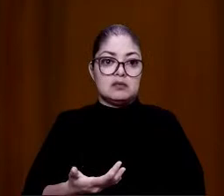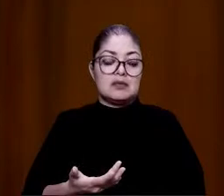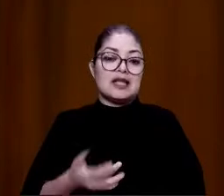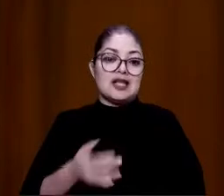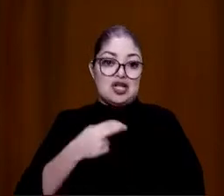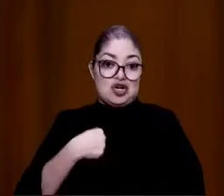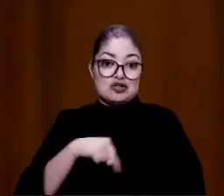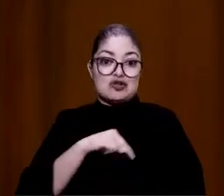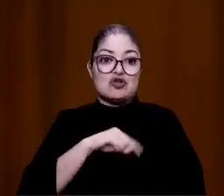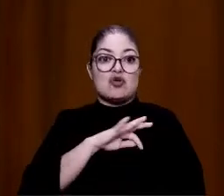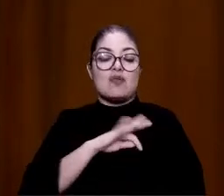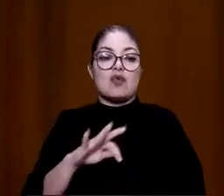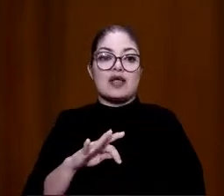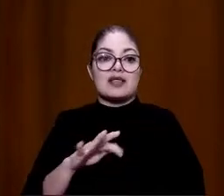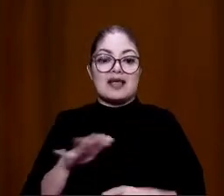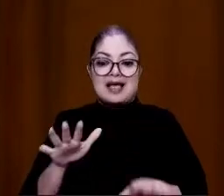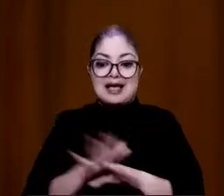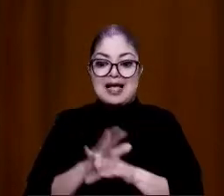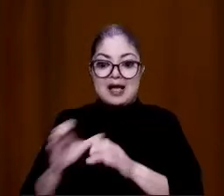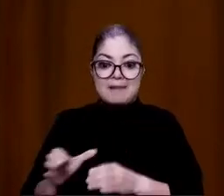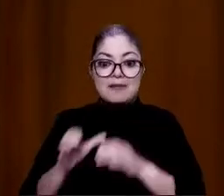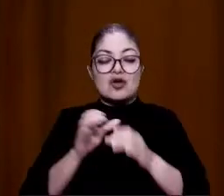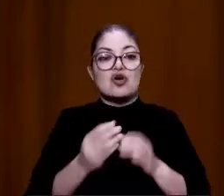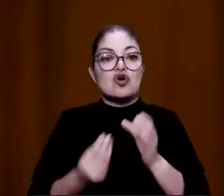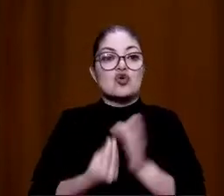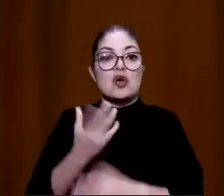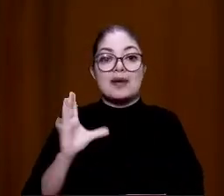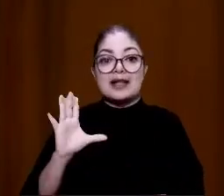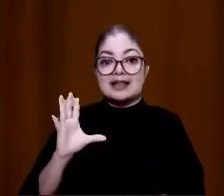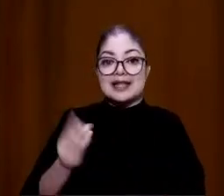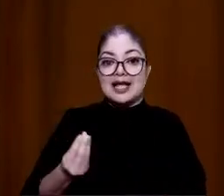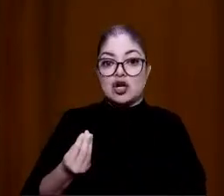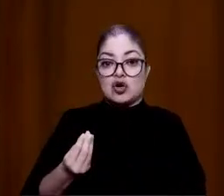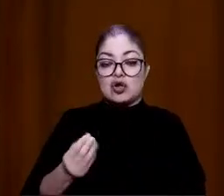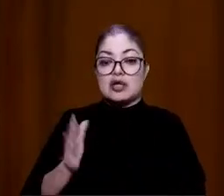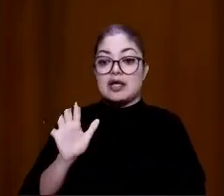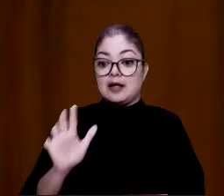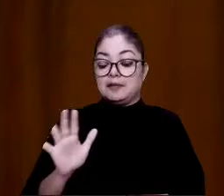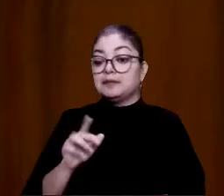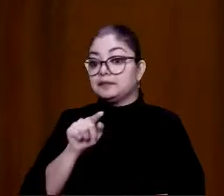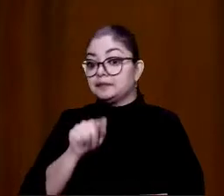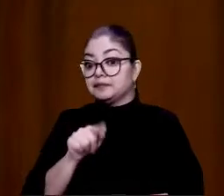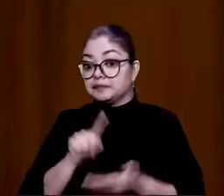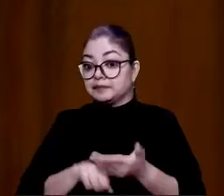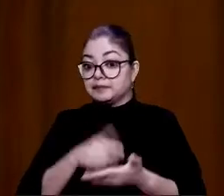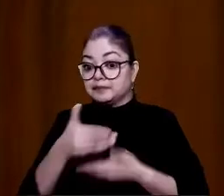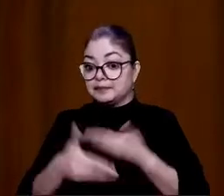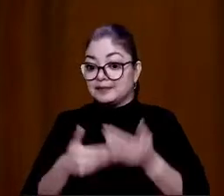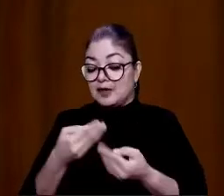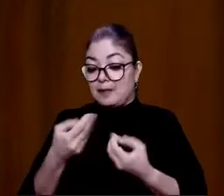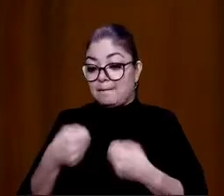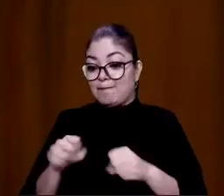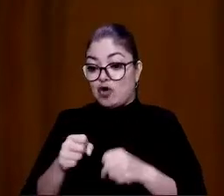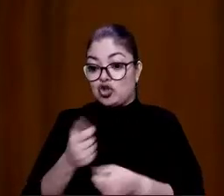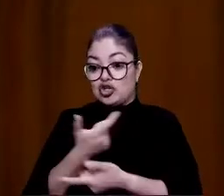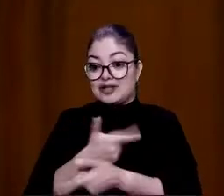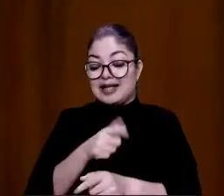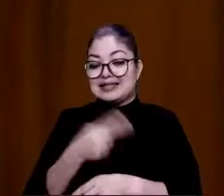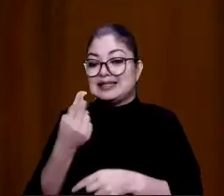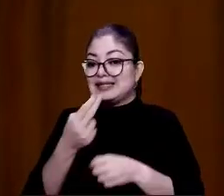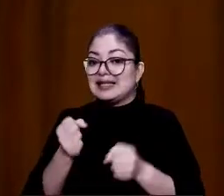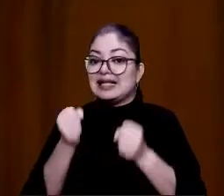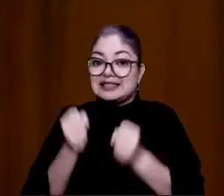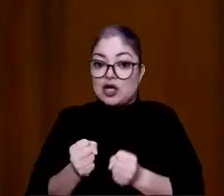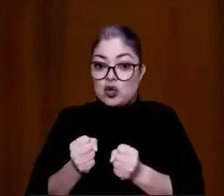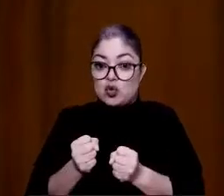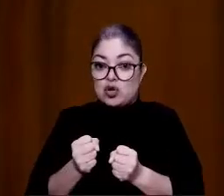podamos migrar, por ejemplo, a otras tecnologías donde, uno, las unidades que prestan el servicio de mototaxis den mayor seguridad, y